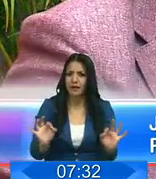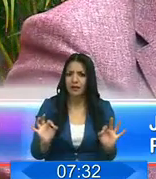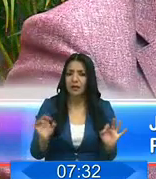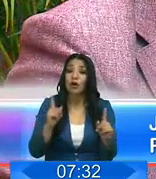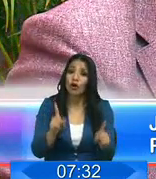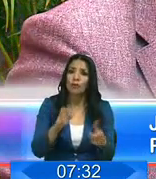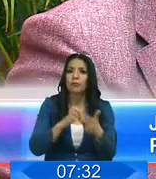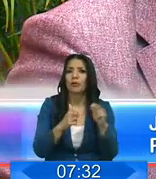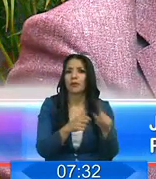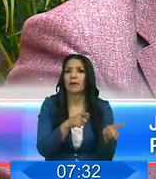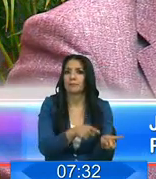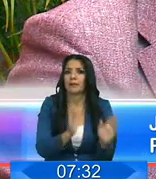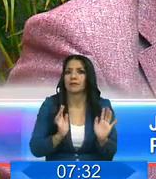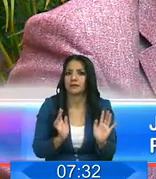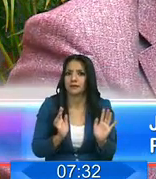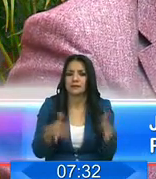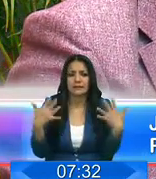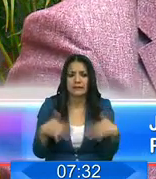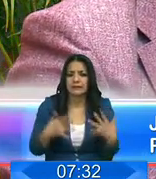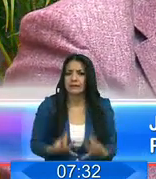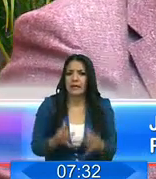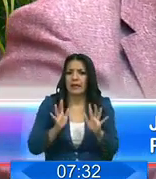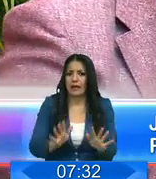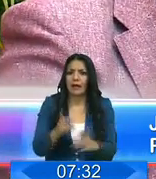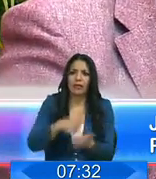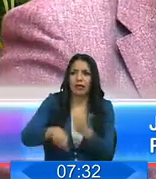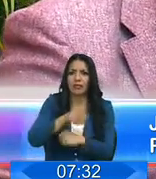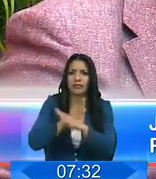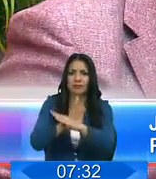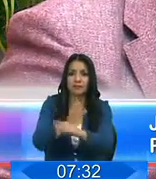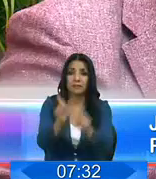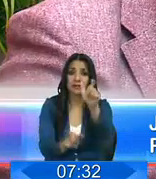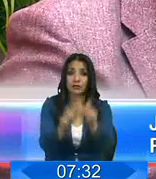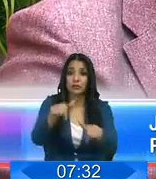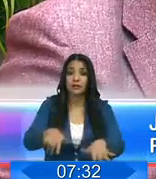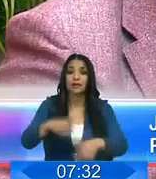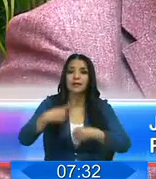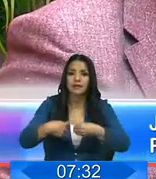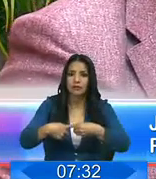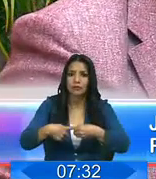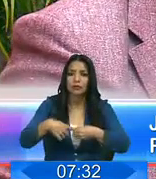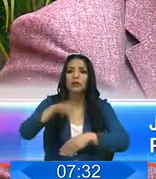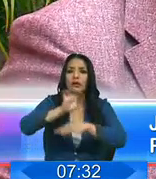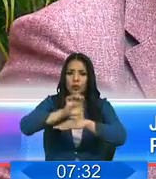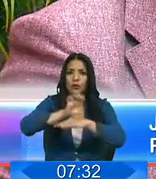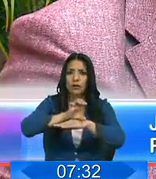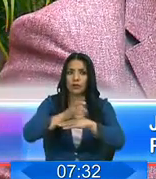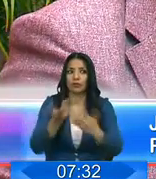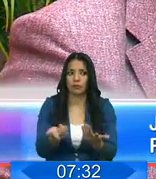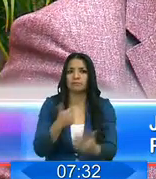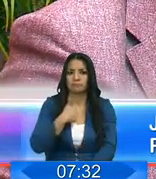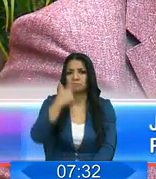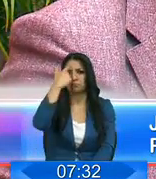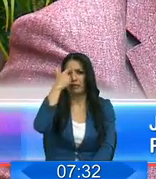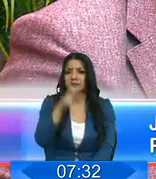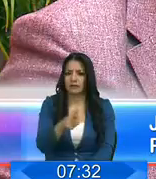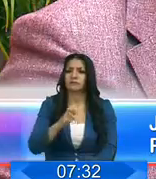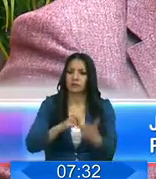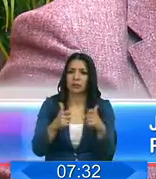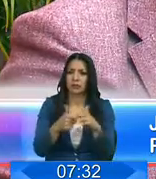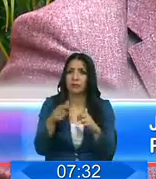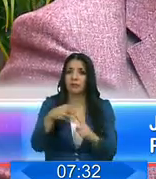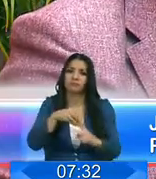meterse en problemas penales gravísimos. Entonces la ciudadanía de Quito y del país entero, creo yo que esa es una gran